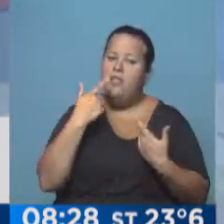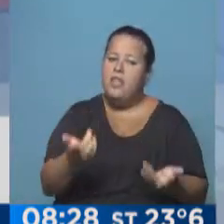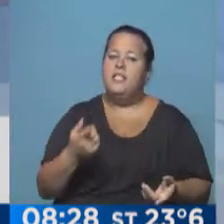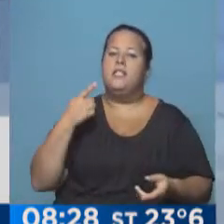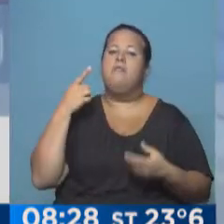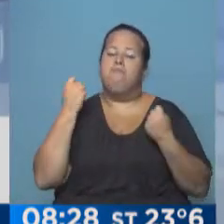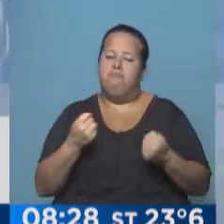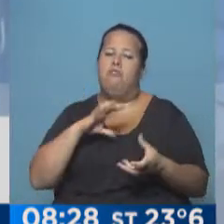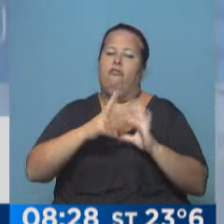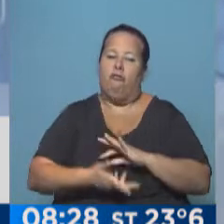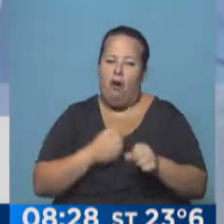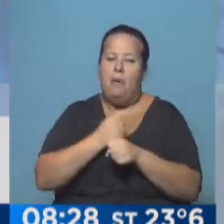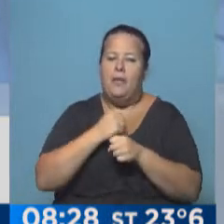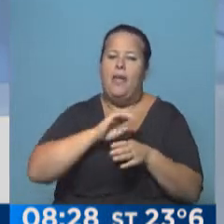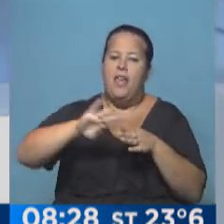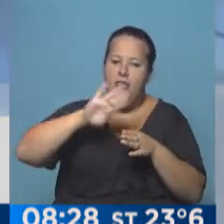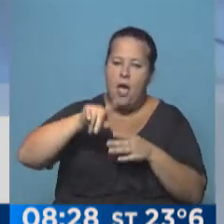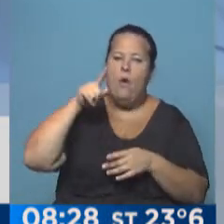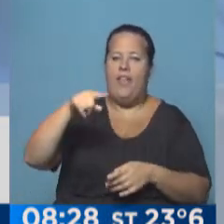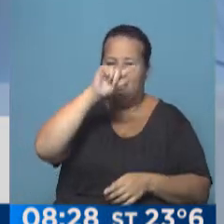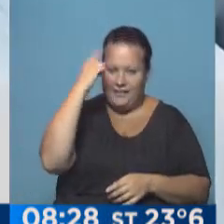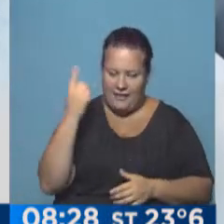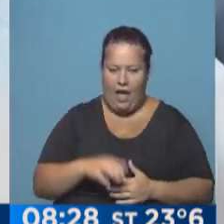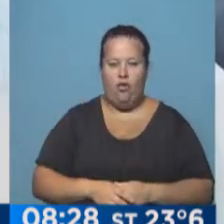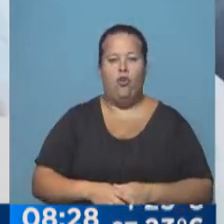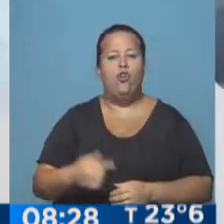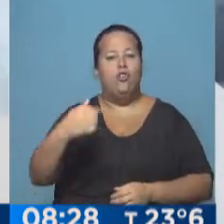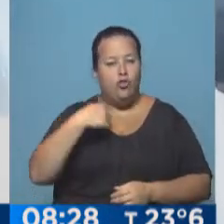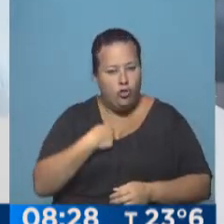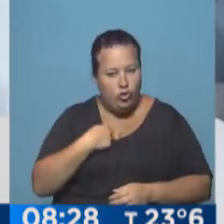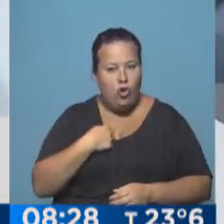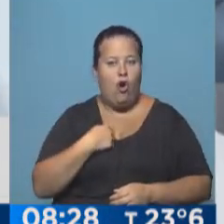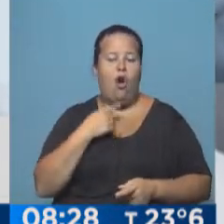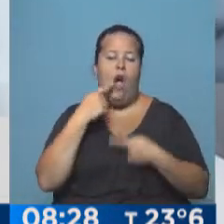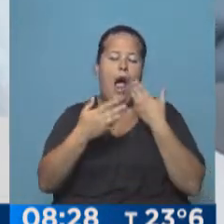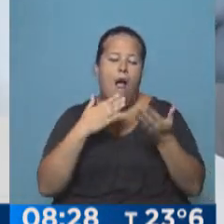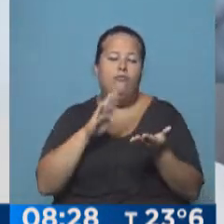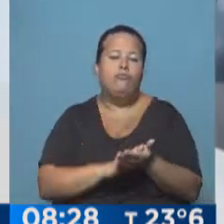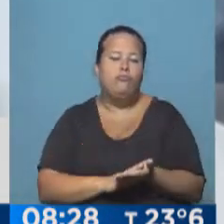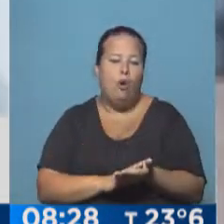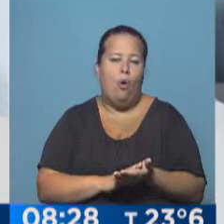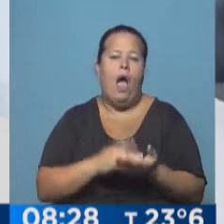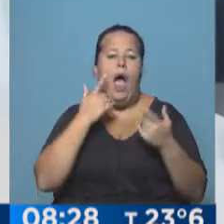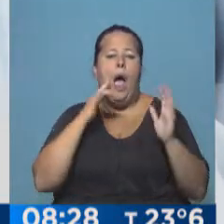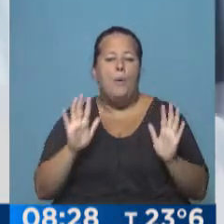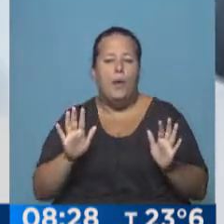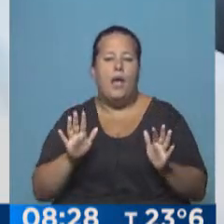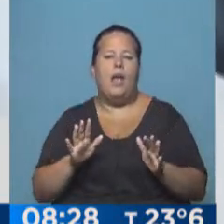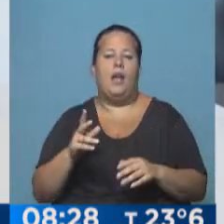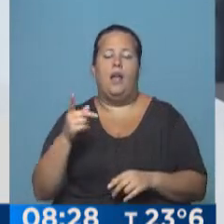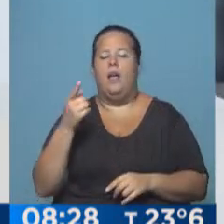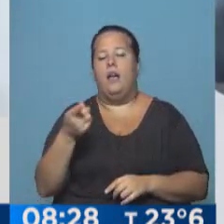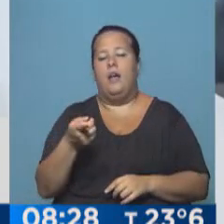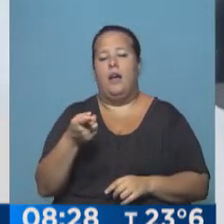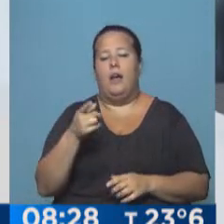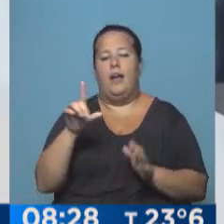oposición al mecanismo de endeudamiento del Estado. Yo puse mis reparos a ver los dos.